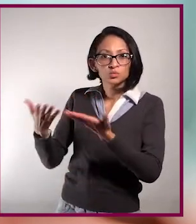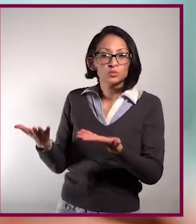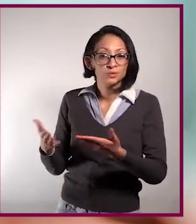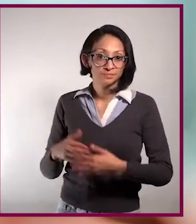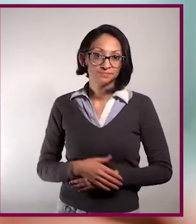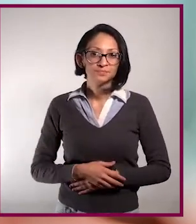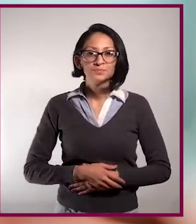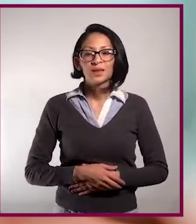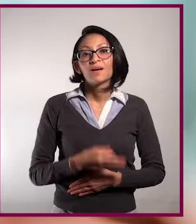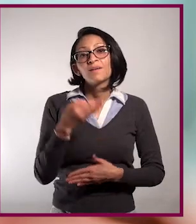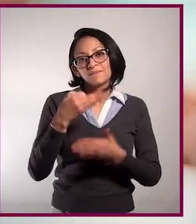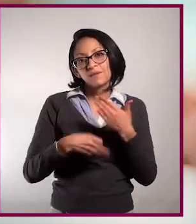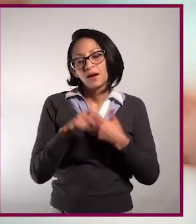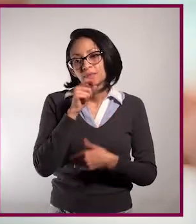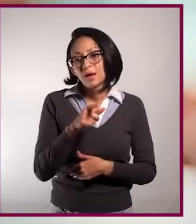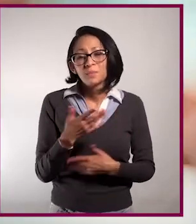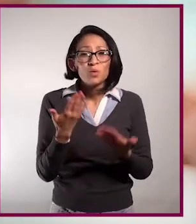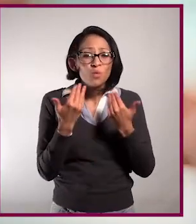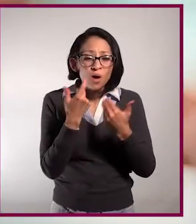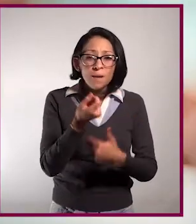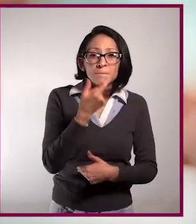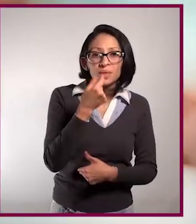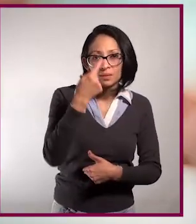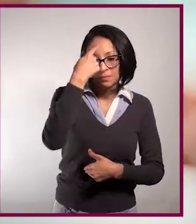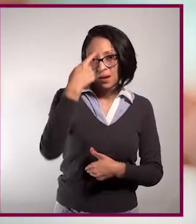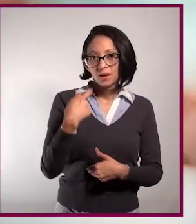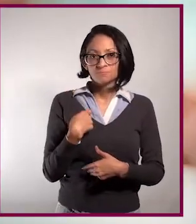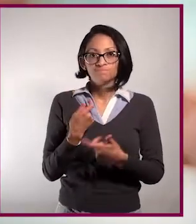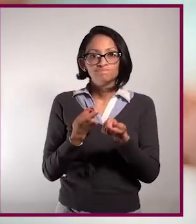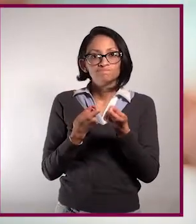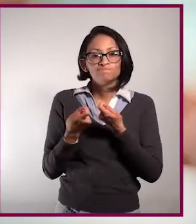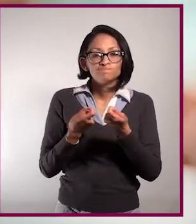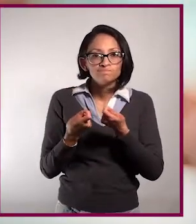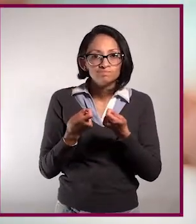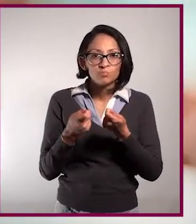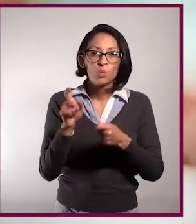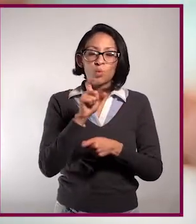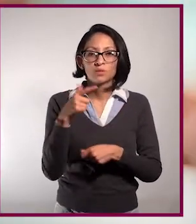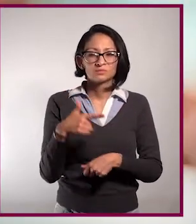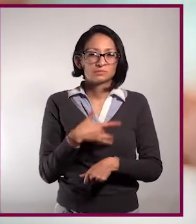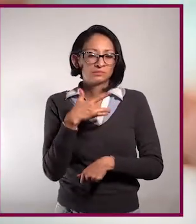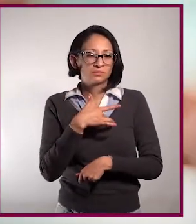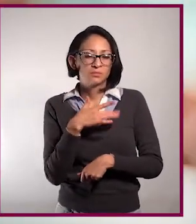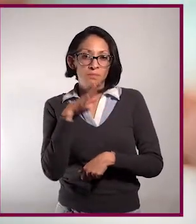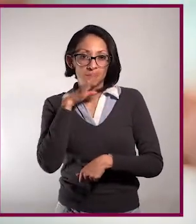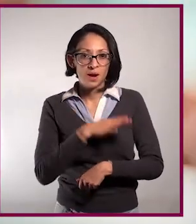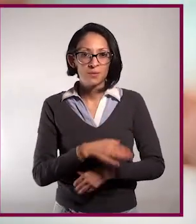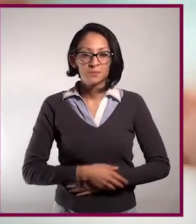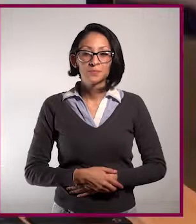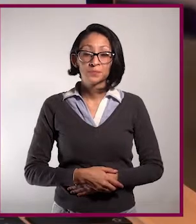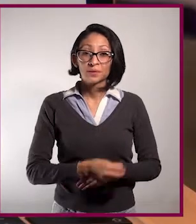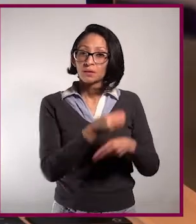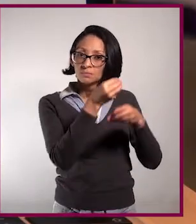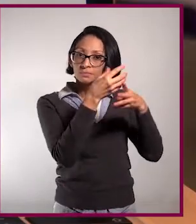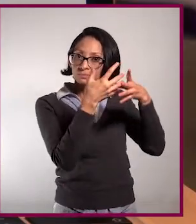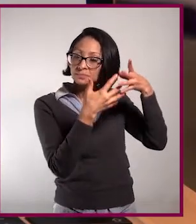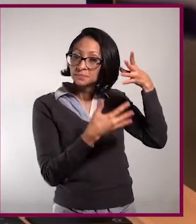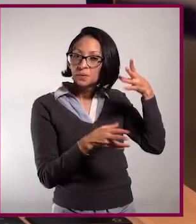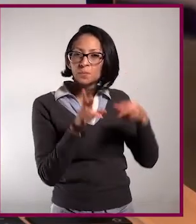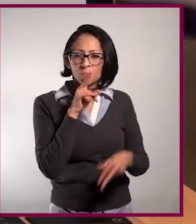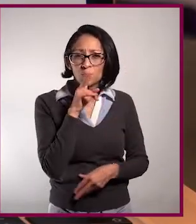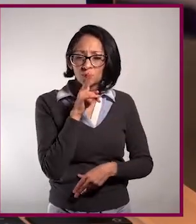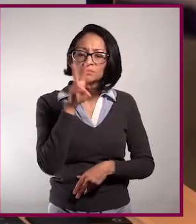buenas instalaciones hidráulicas, falta de medicamentos o recursos para manejar el síndrome premenstrual, entre otros. Todas